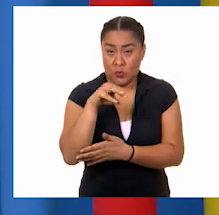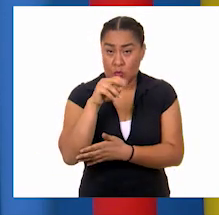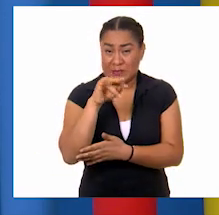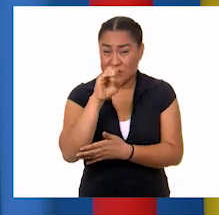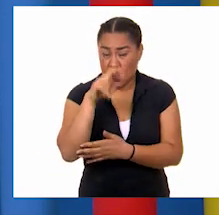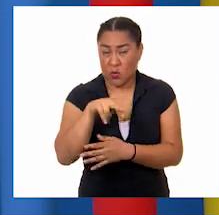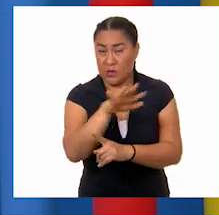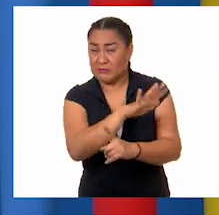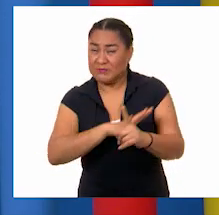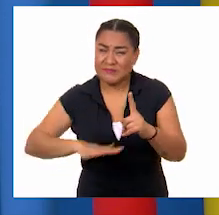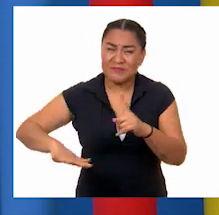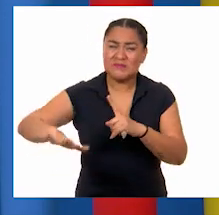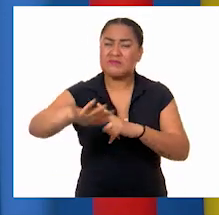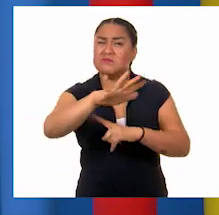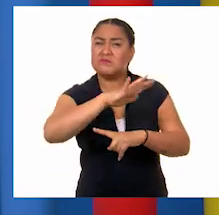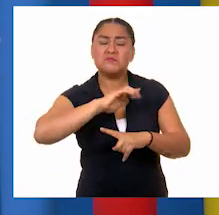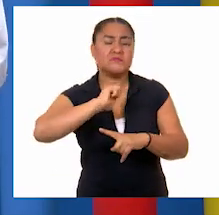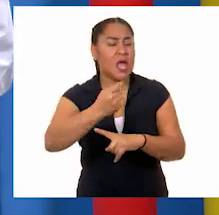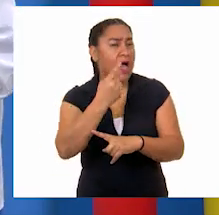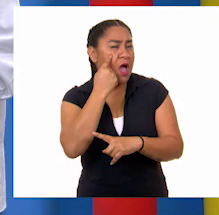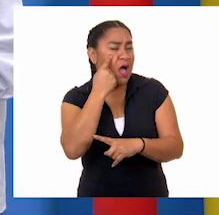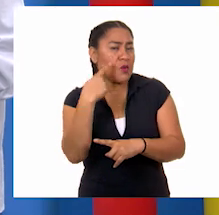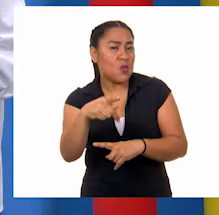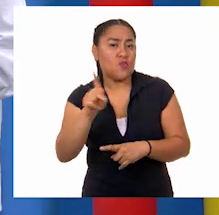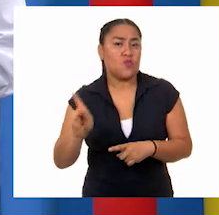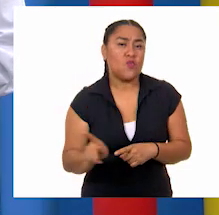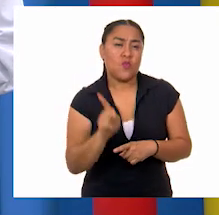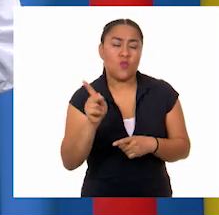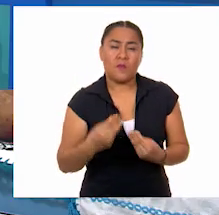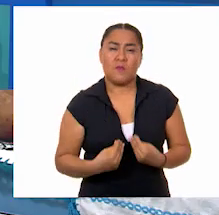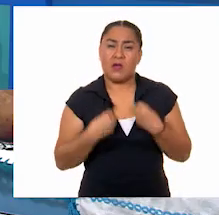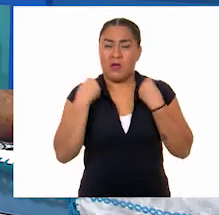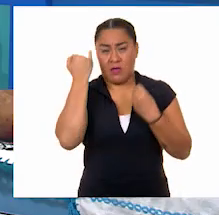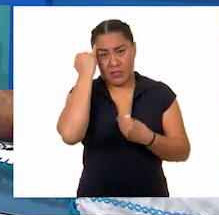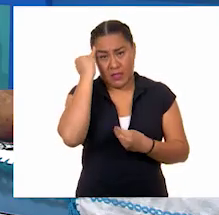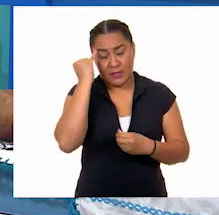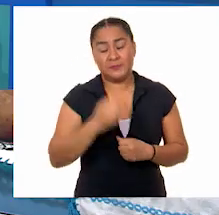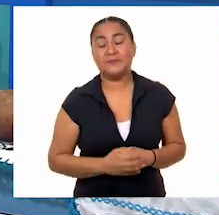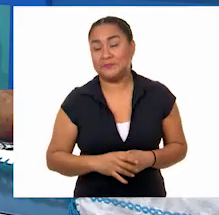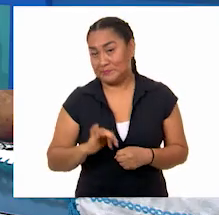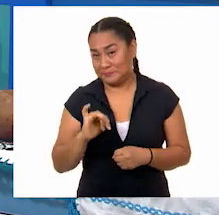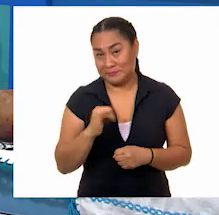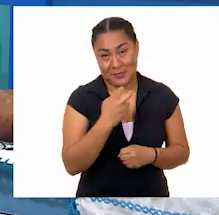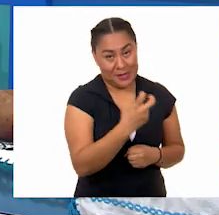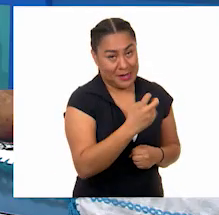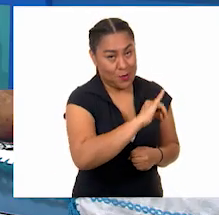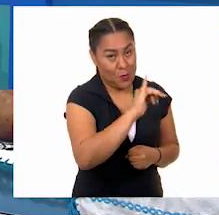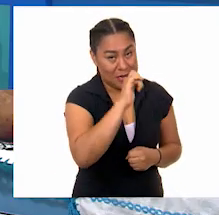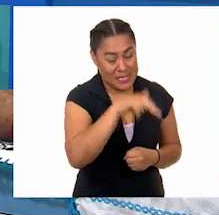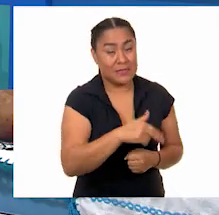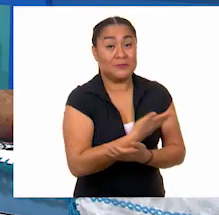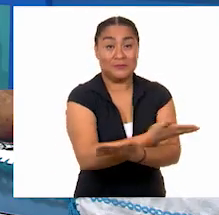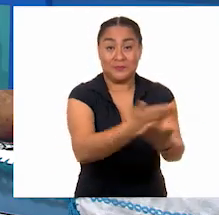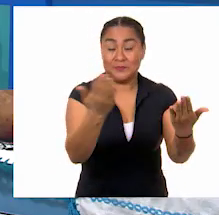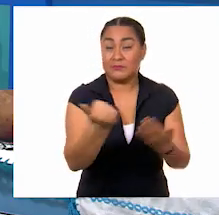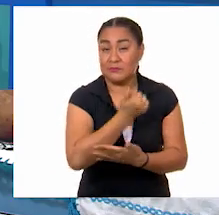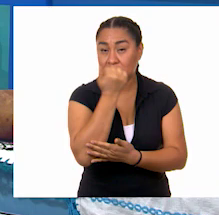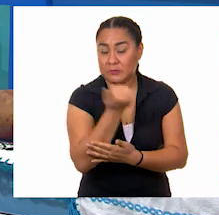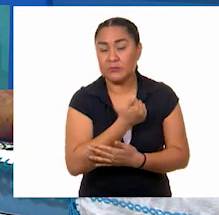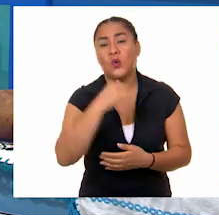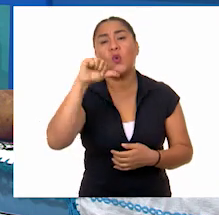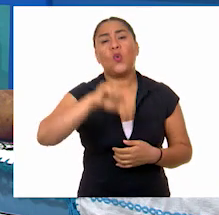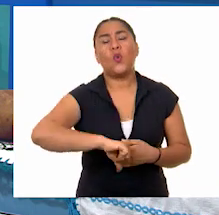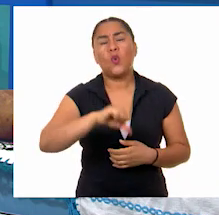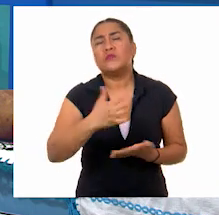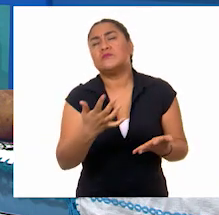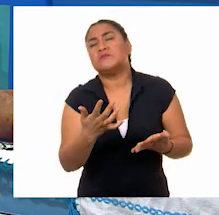en todos los ámbitos de la vida de los pueblos indígenas? Precisamente, estimado Joaquín, alumnas y alumnos, hoy trataremos